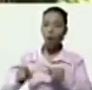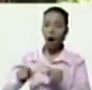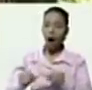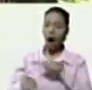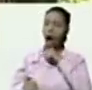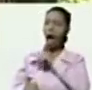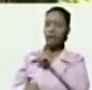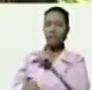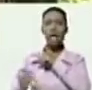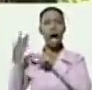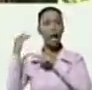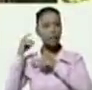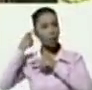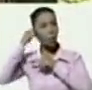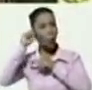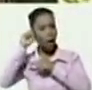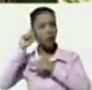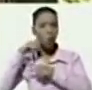Sucre.